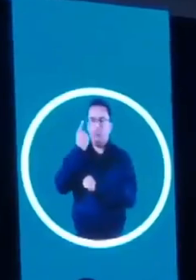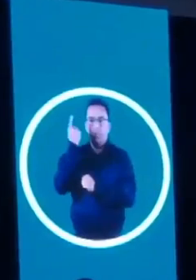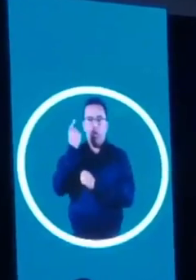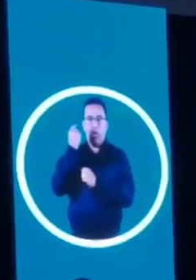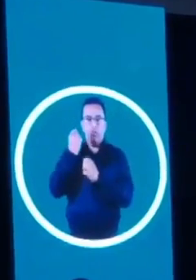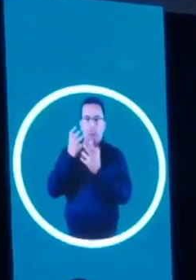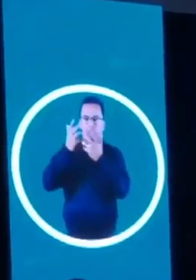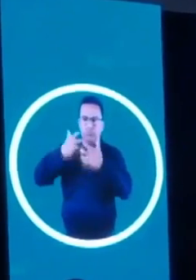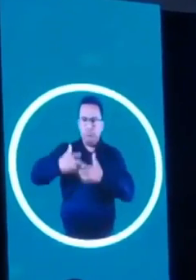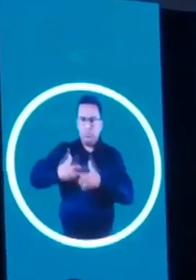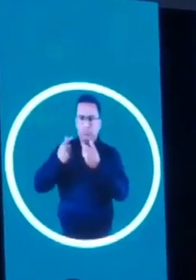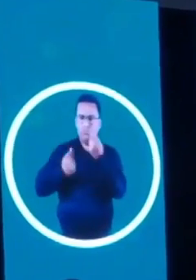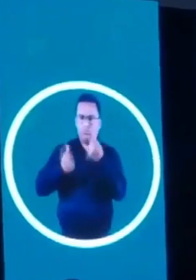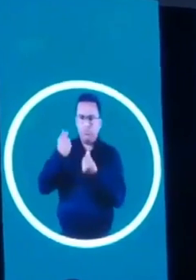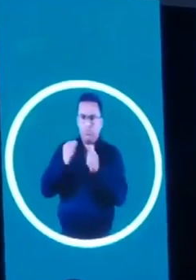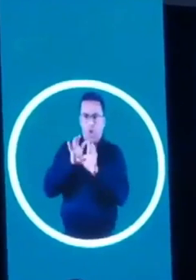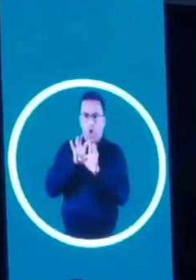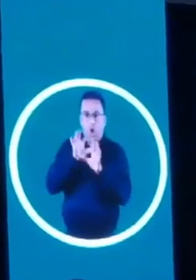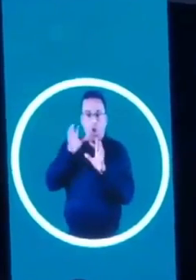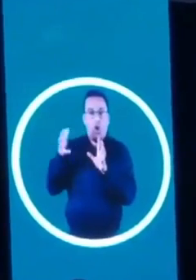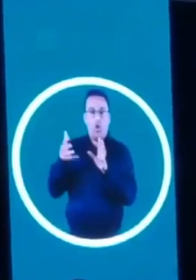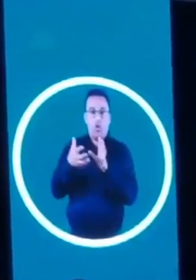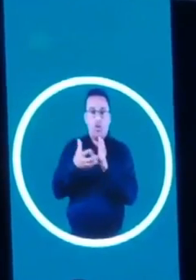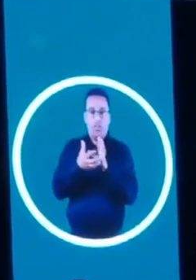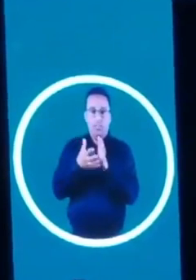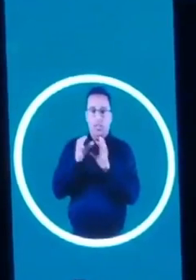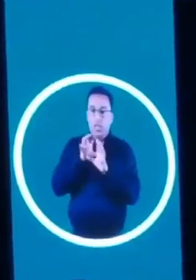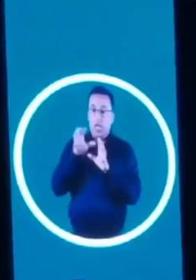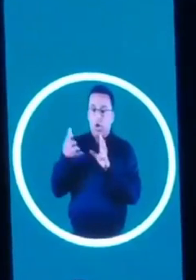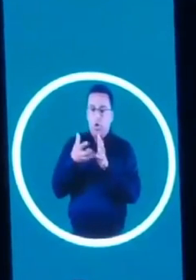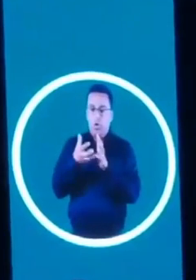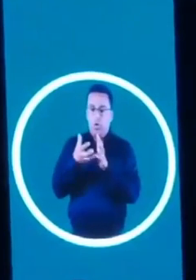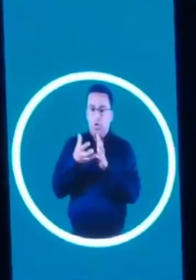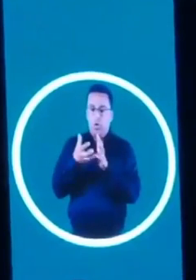global capaz de poner la vida en el centro.